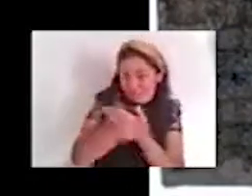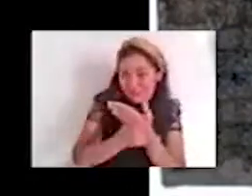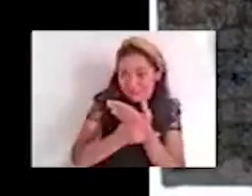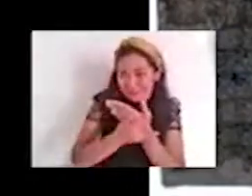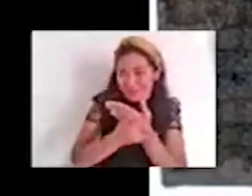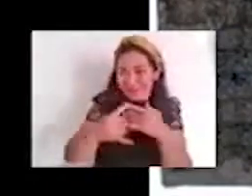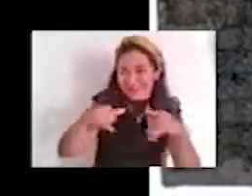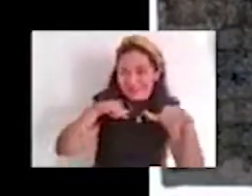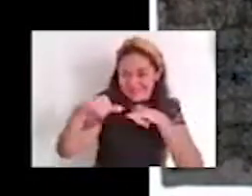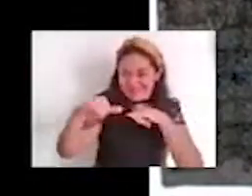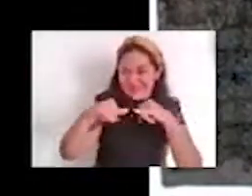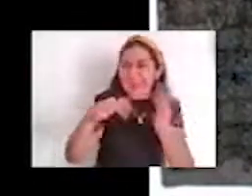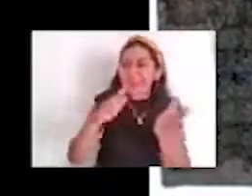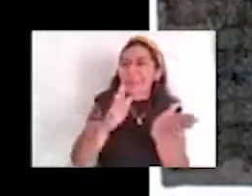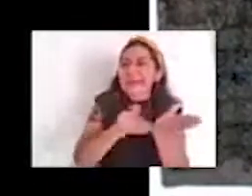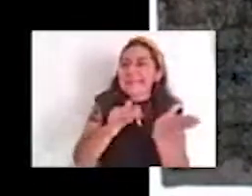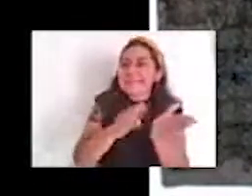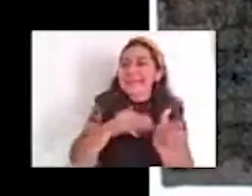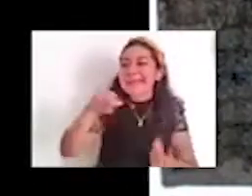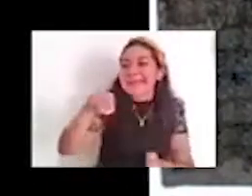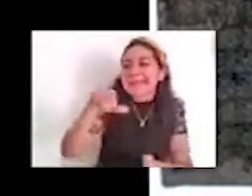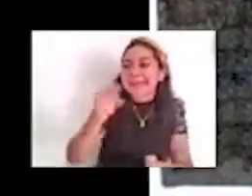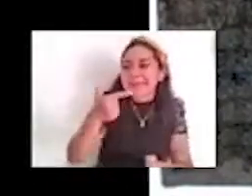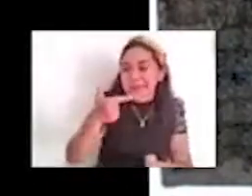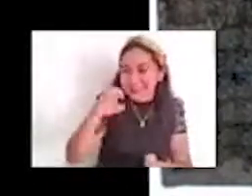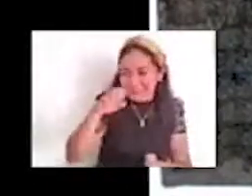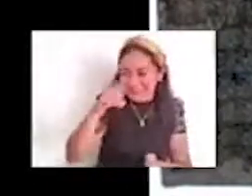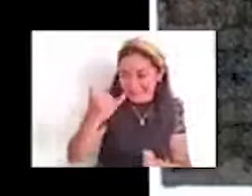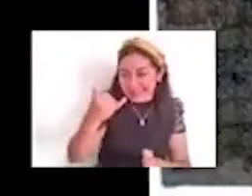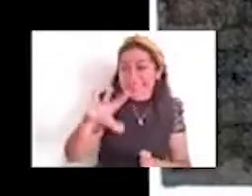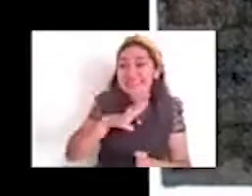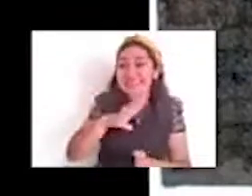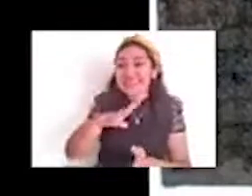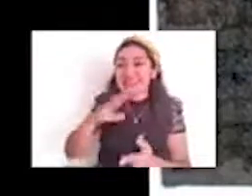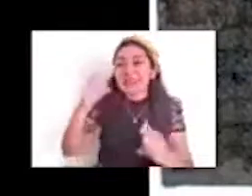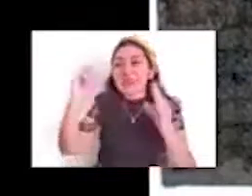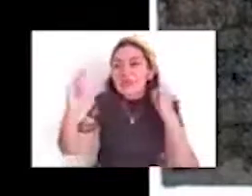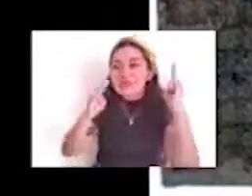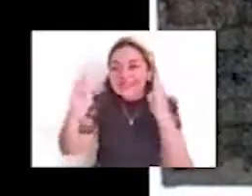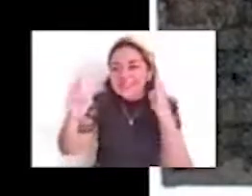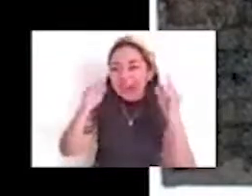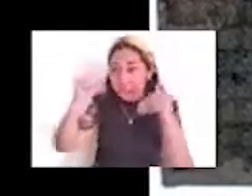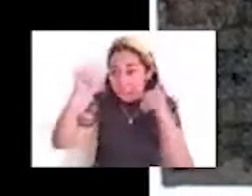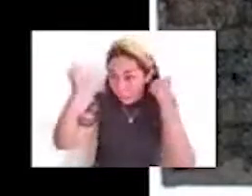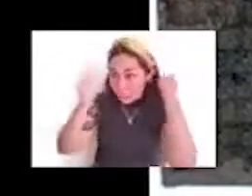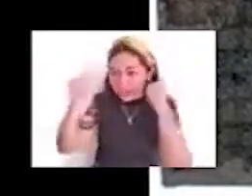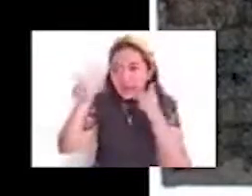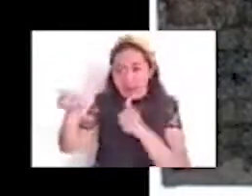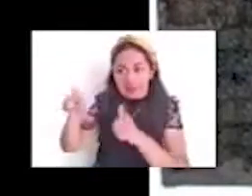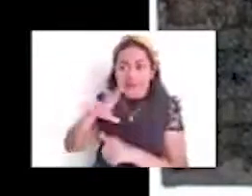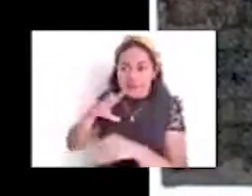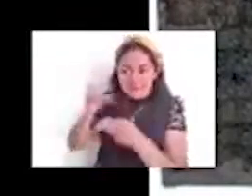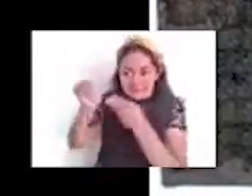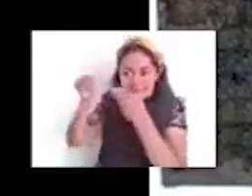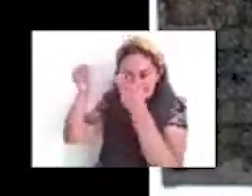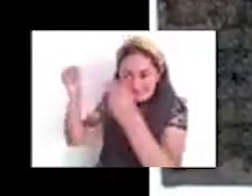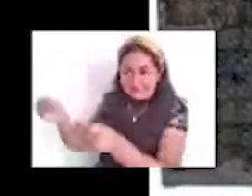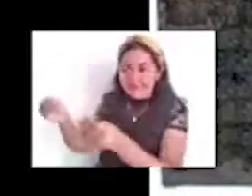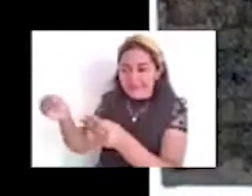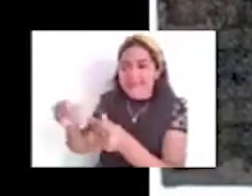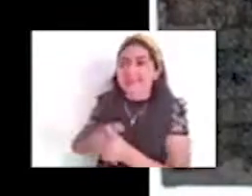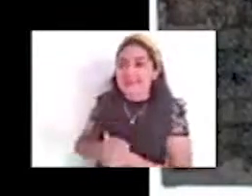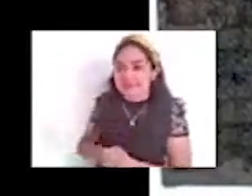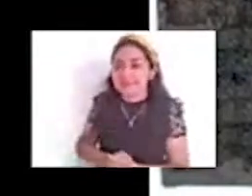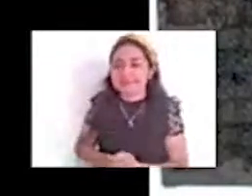papel de maguey, que se exhibe en el Museo de Antropología, porque no se ha encontrado arqueológicamente con estas